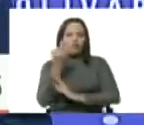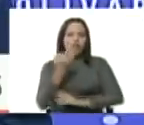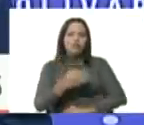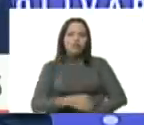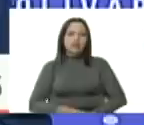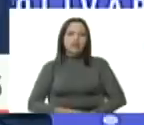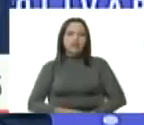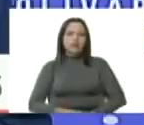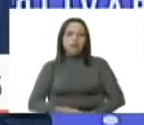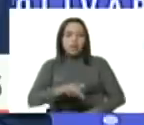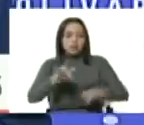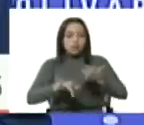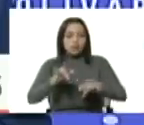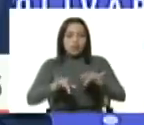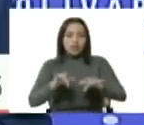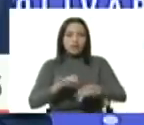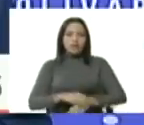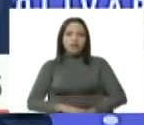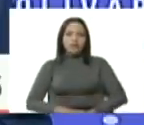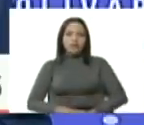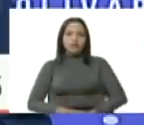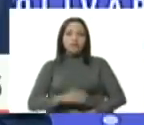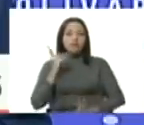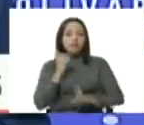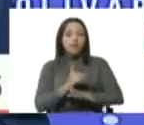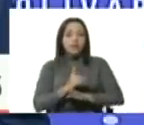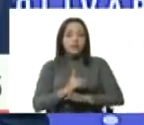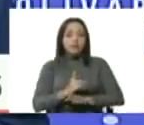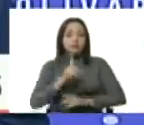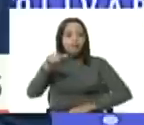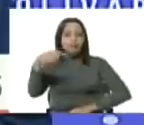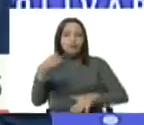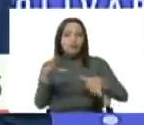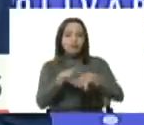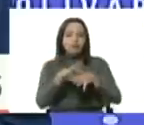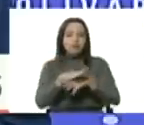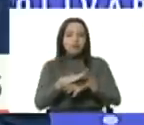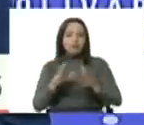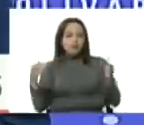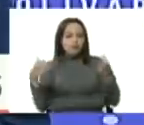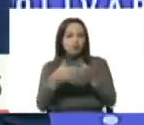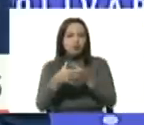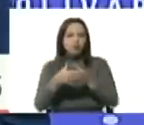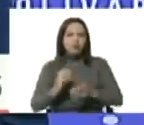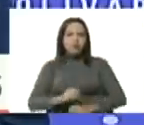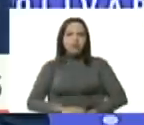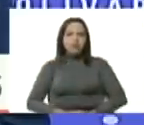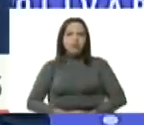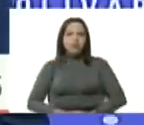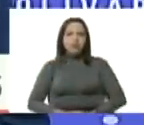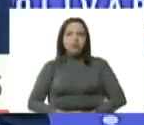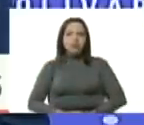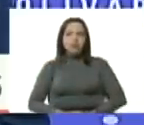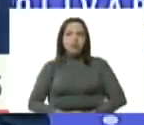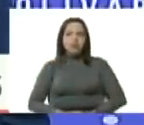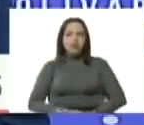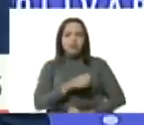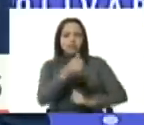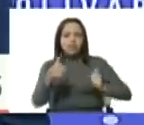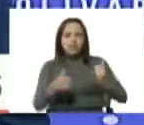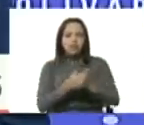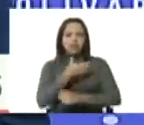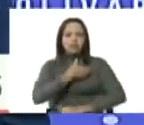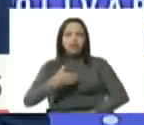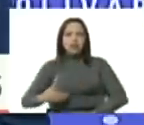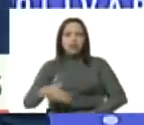su secretariado, debería el martes que viene reunirse con la vicepresidencia del